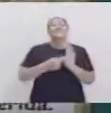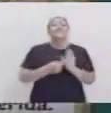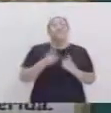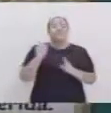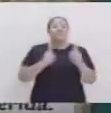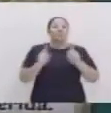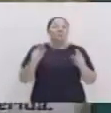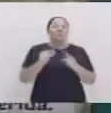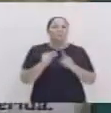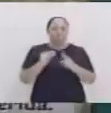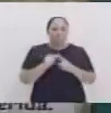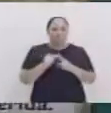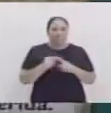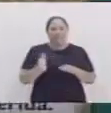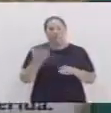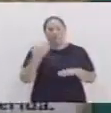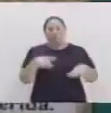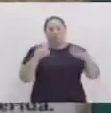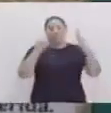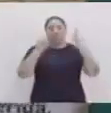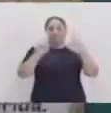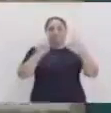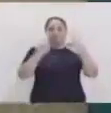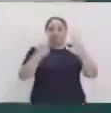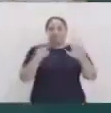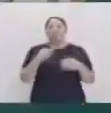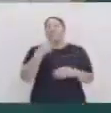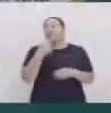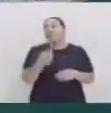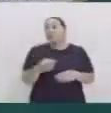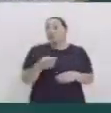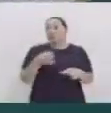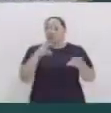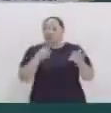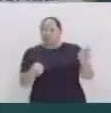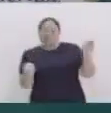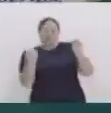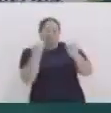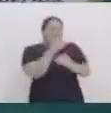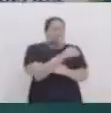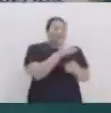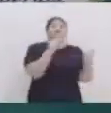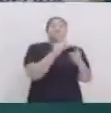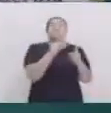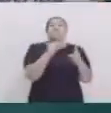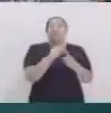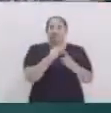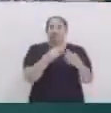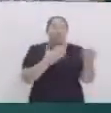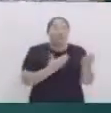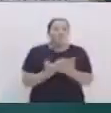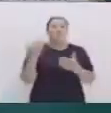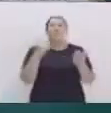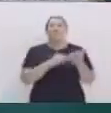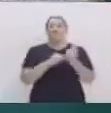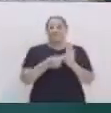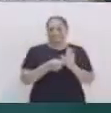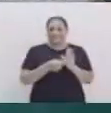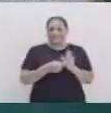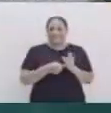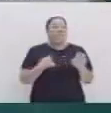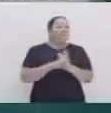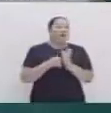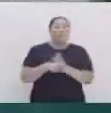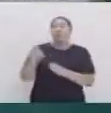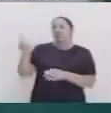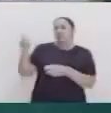una expresión. En el sexto paso vamos a sustituir esa palabra original por el nuevo significado. En este caso tú